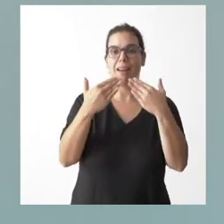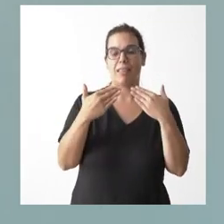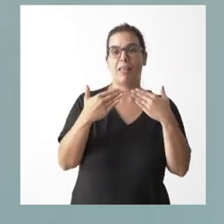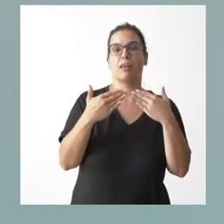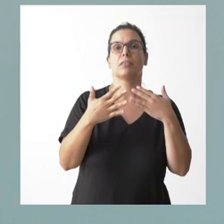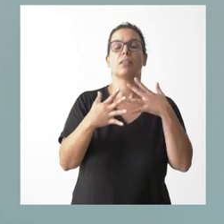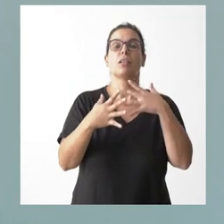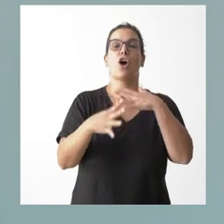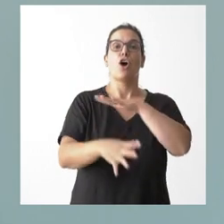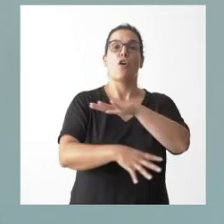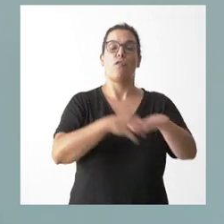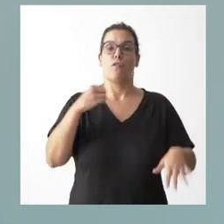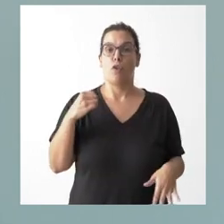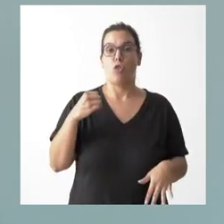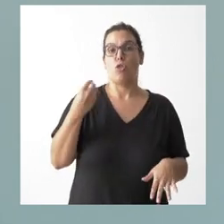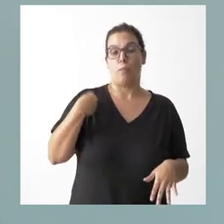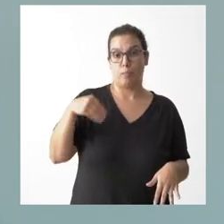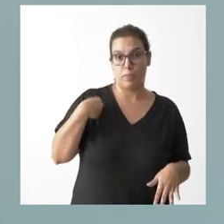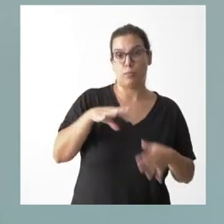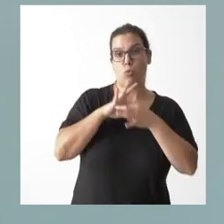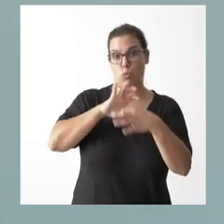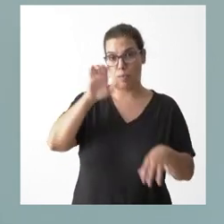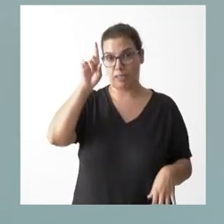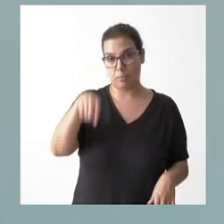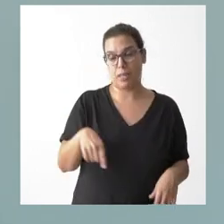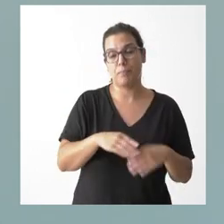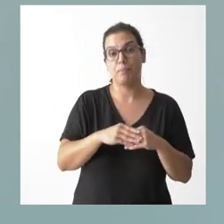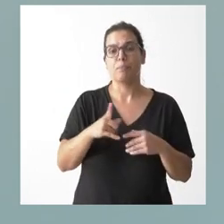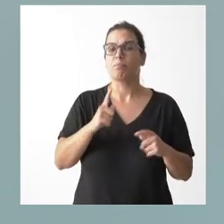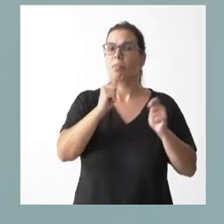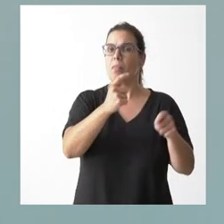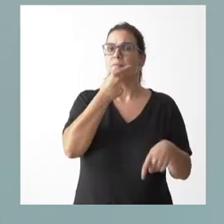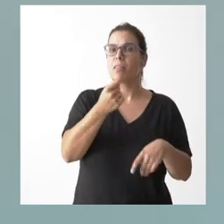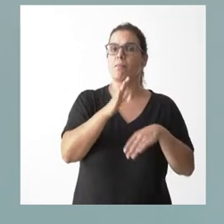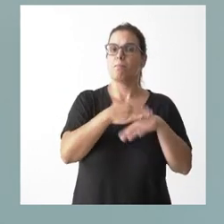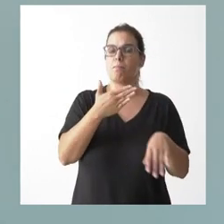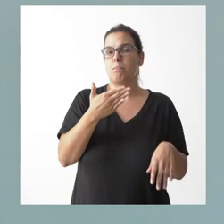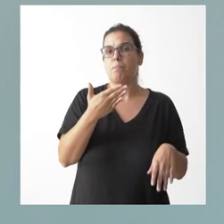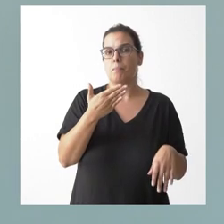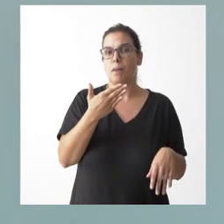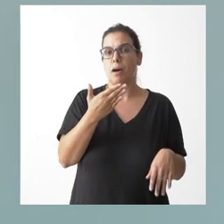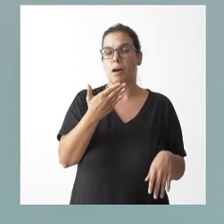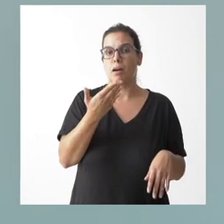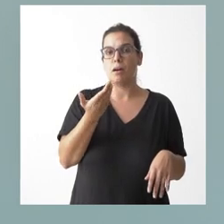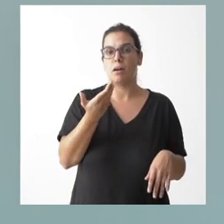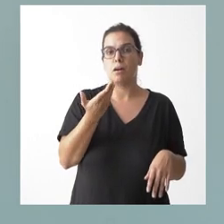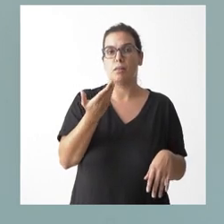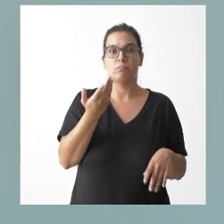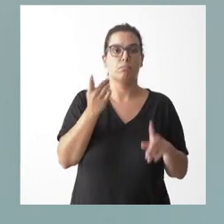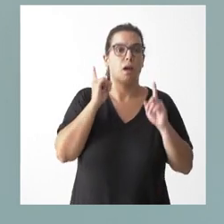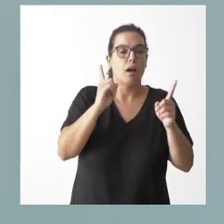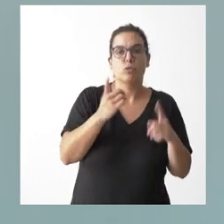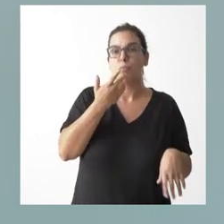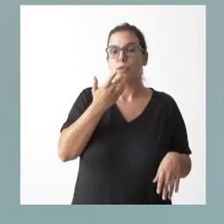React-EU y, por tanto, con recursos de la Unión Europea. Va a permitir, por ejemplo, a título de un caso, la